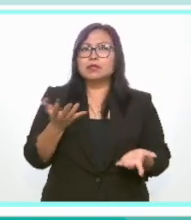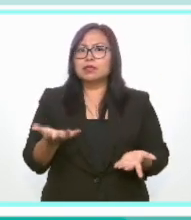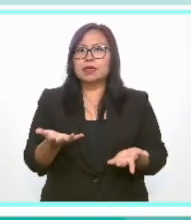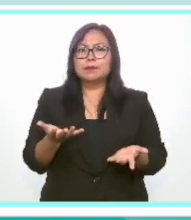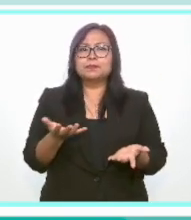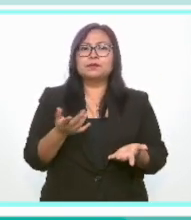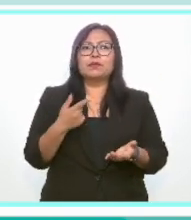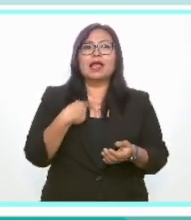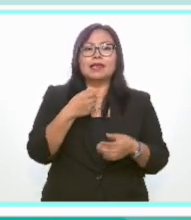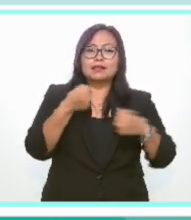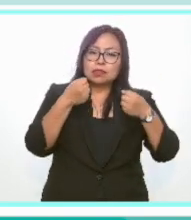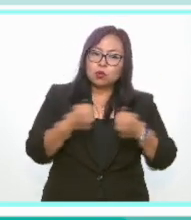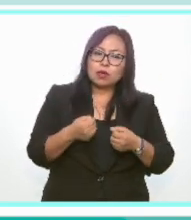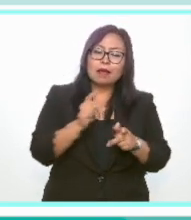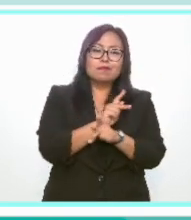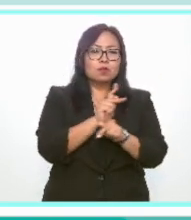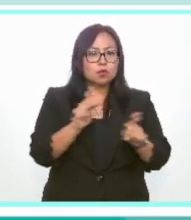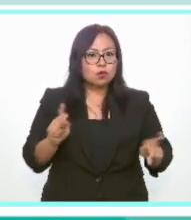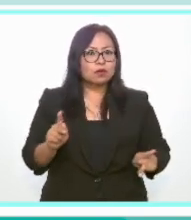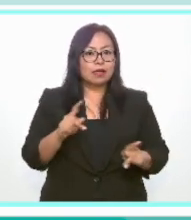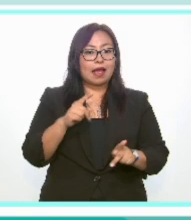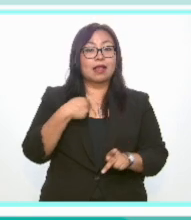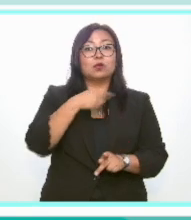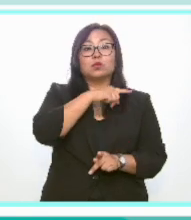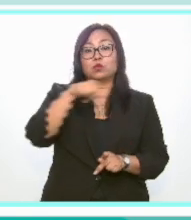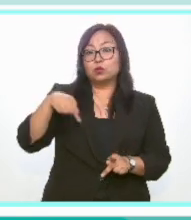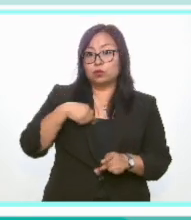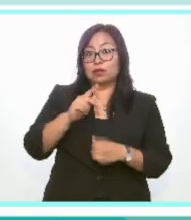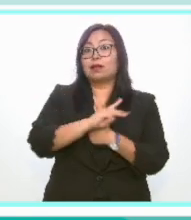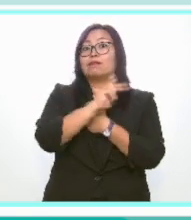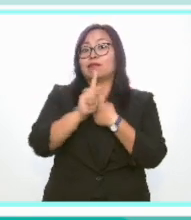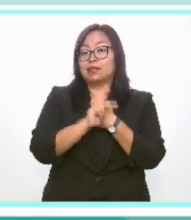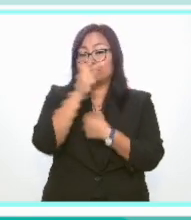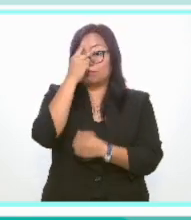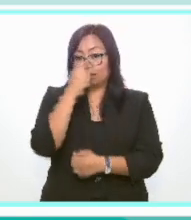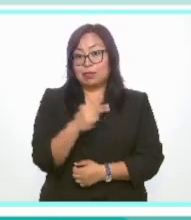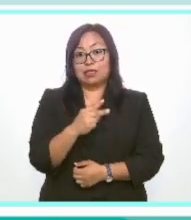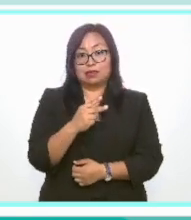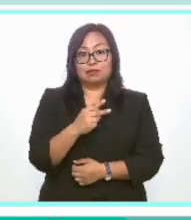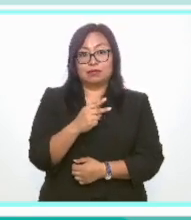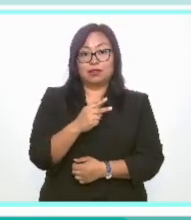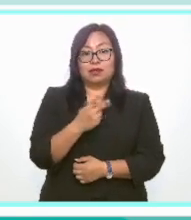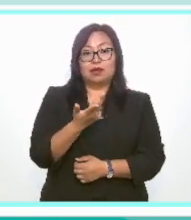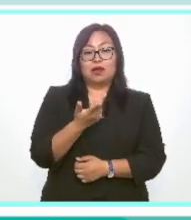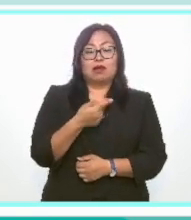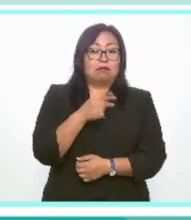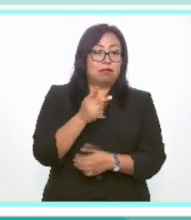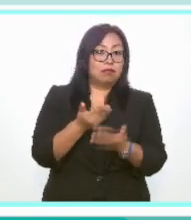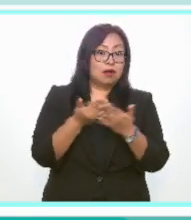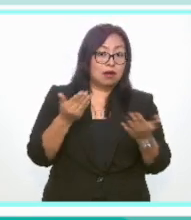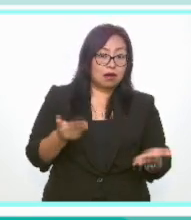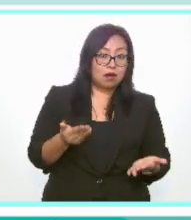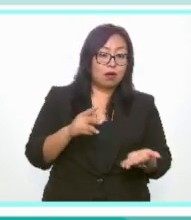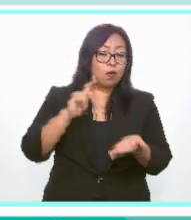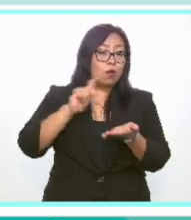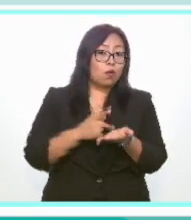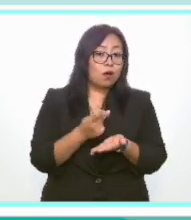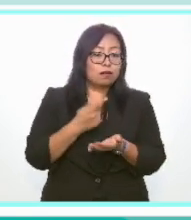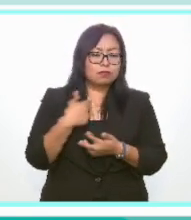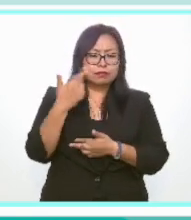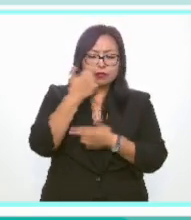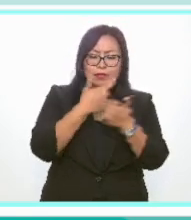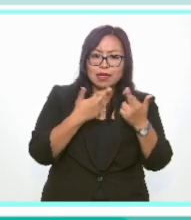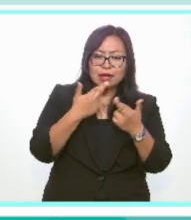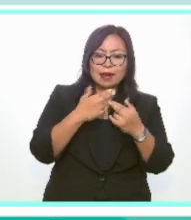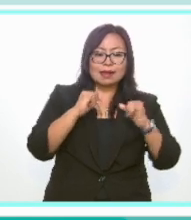decir el tema de la seguridad pública en nuestro país máxime cuando a través de la la misma se refrendó la naturaleza de